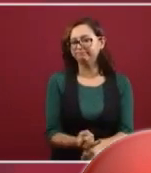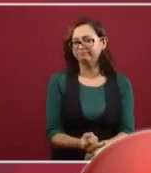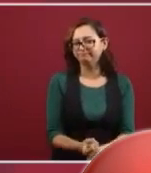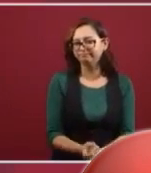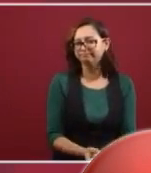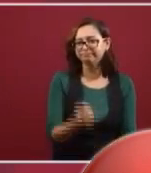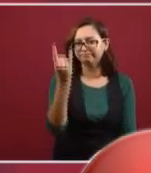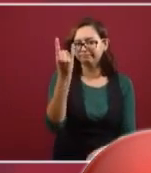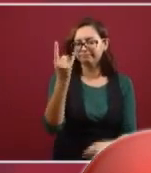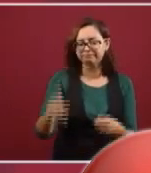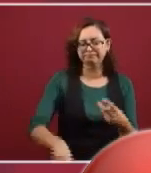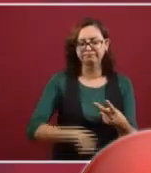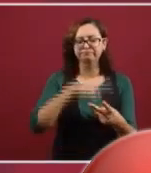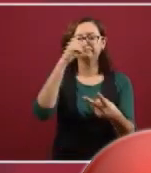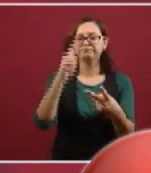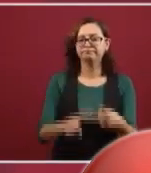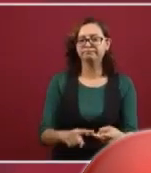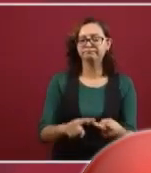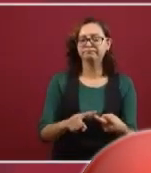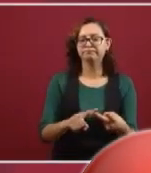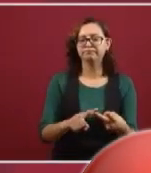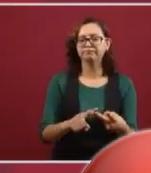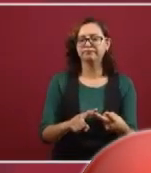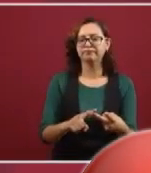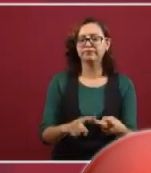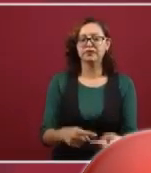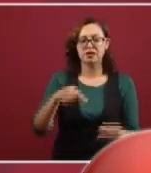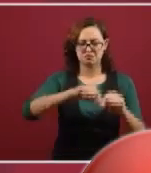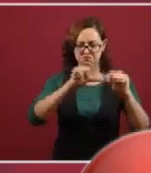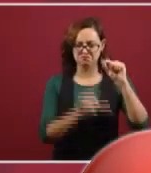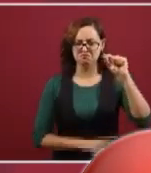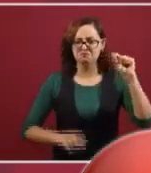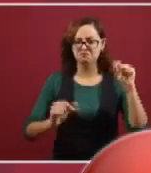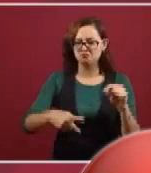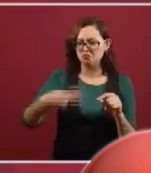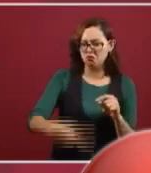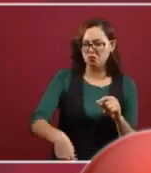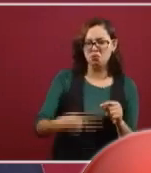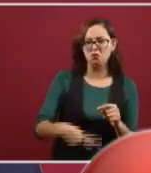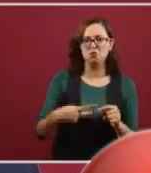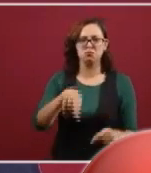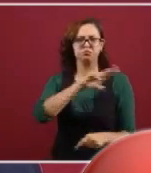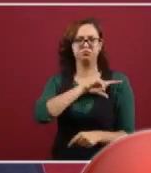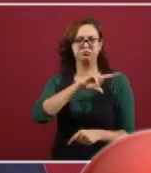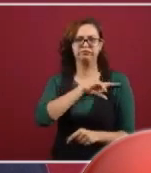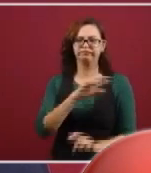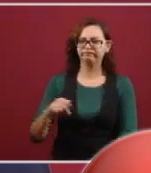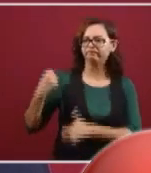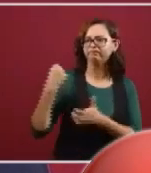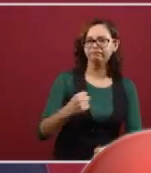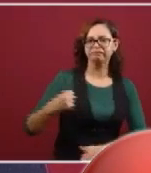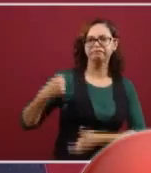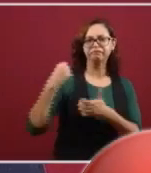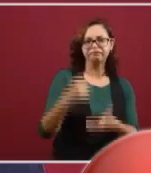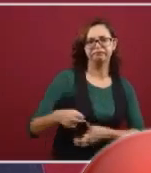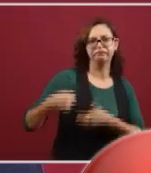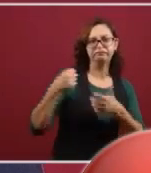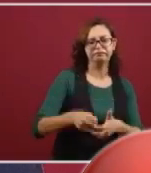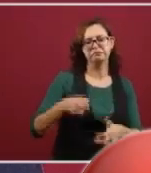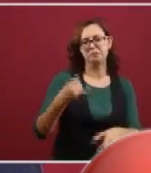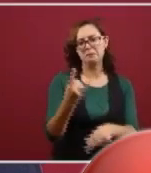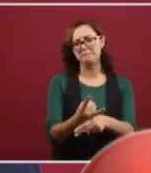iba también a haber mucha inversión nacional, privada,